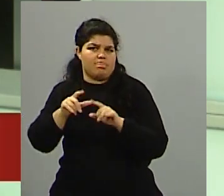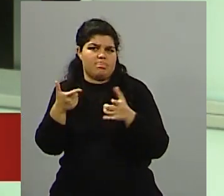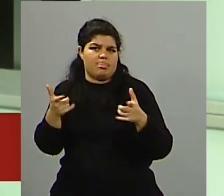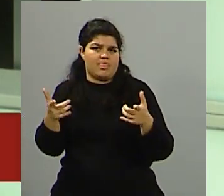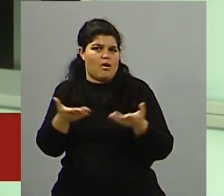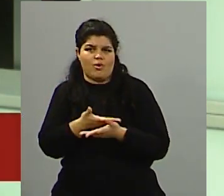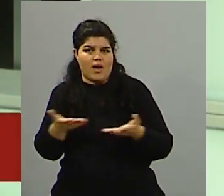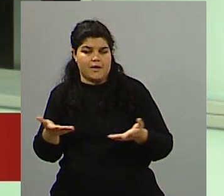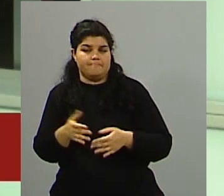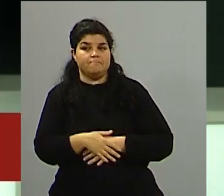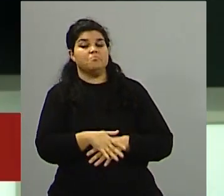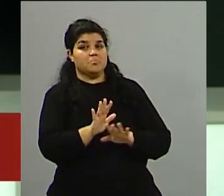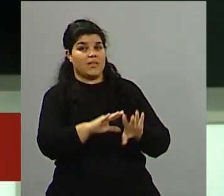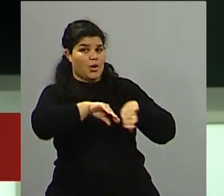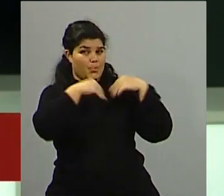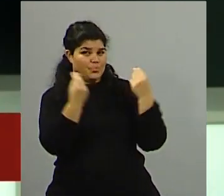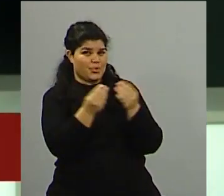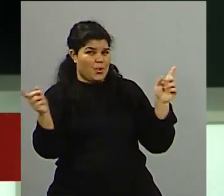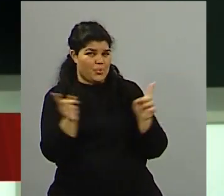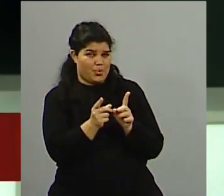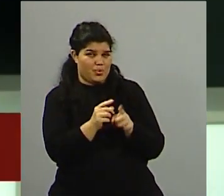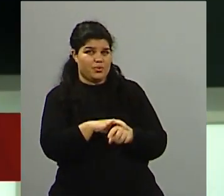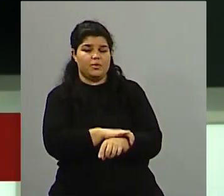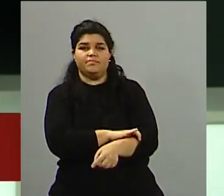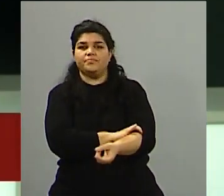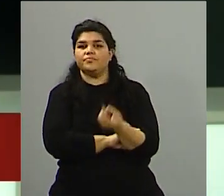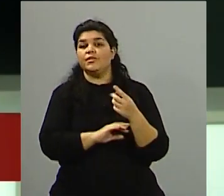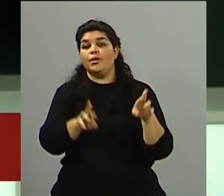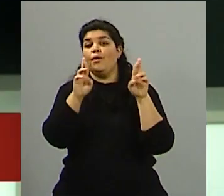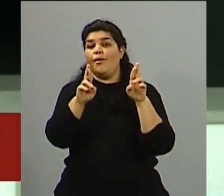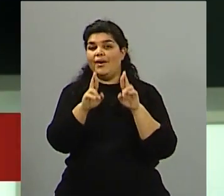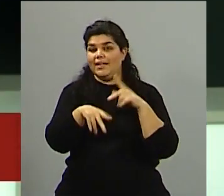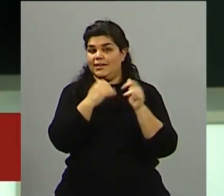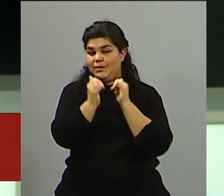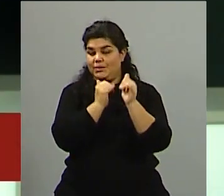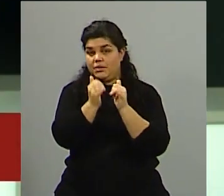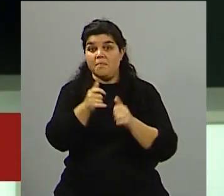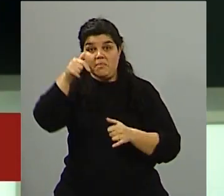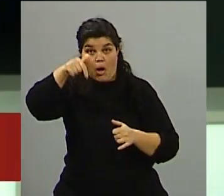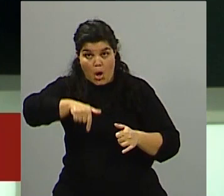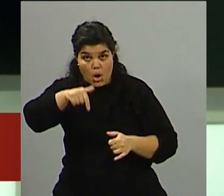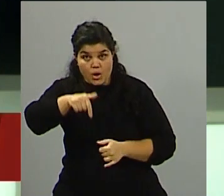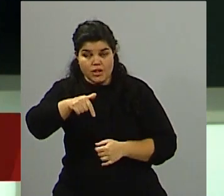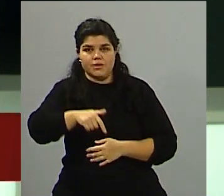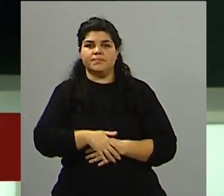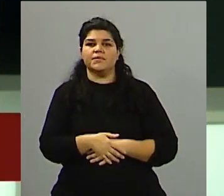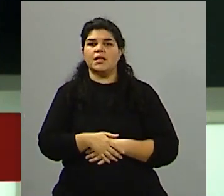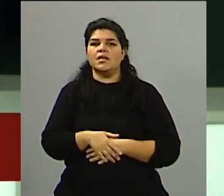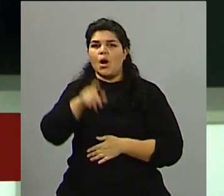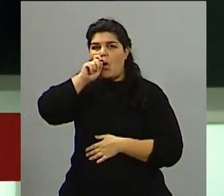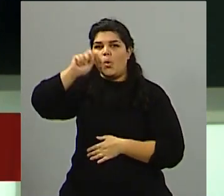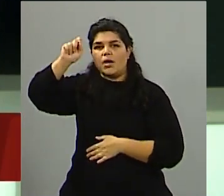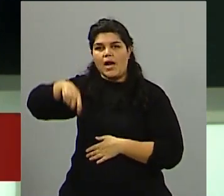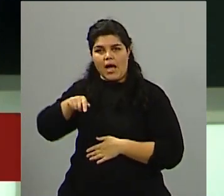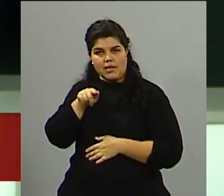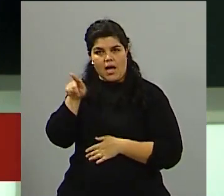Mira, fin de ese conflicto. Te cierro con esto y espero que alcance a entrar. Hoy día, si uno mira la situación de Ucrania, con la